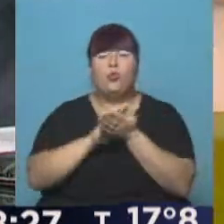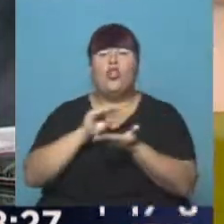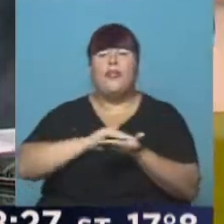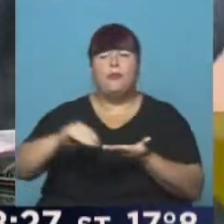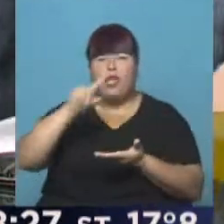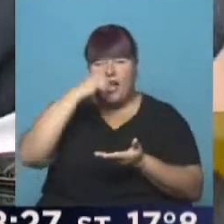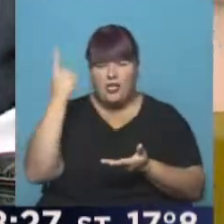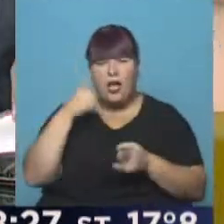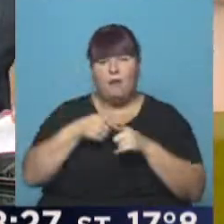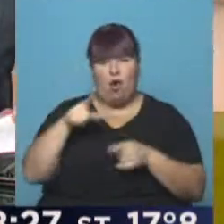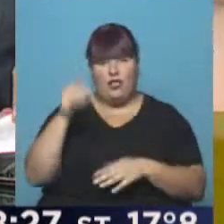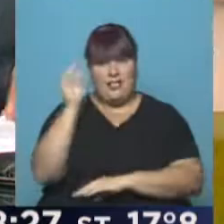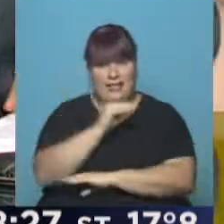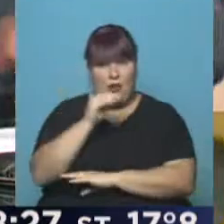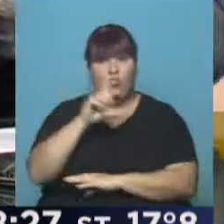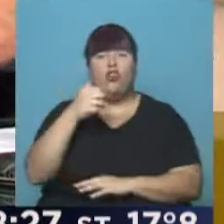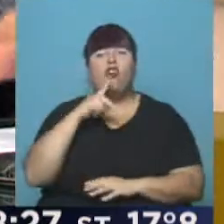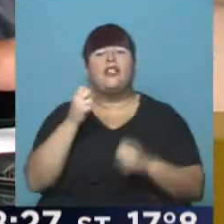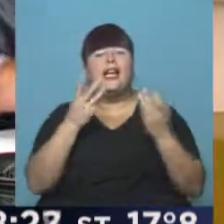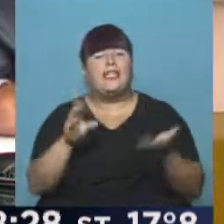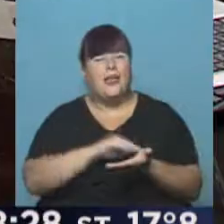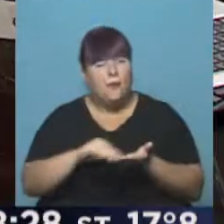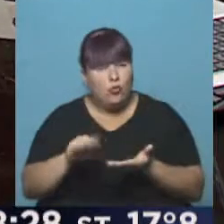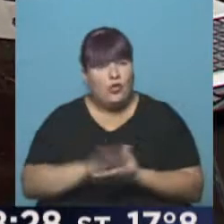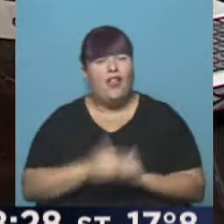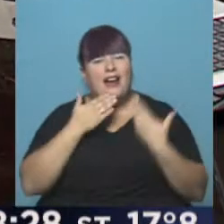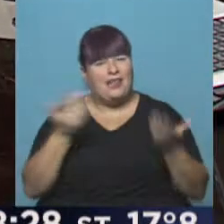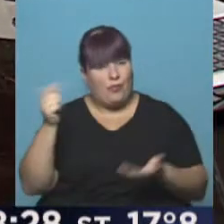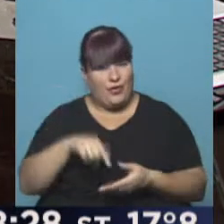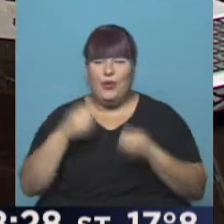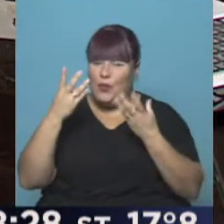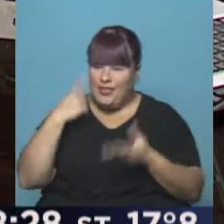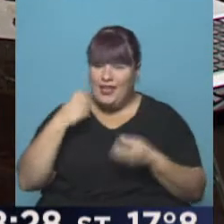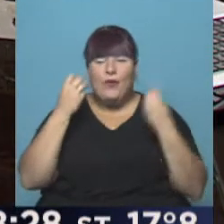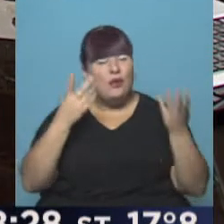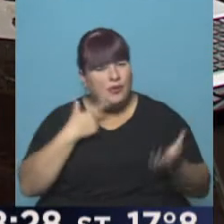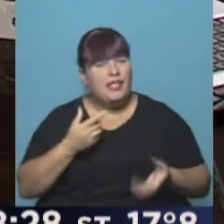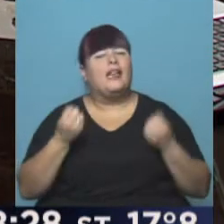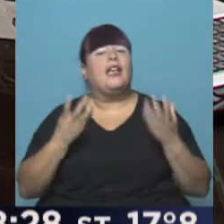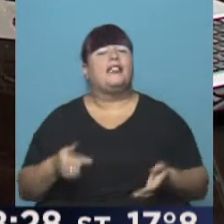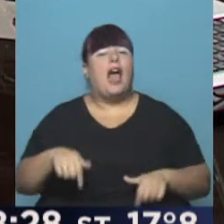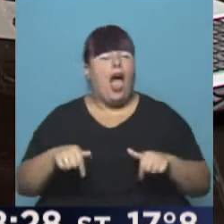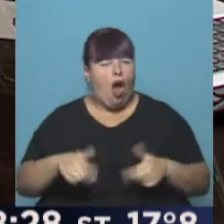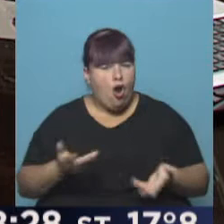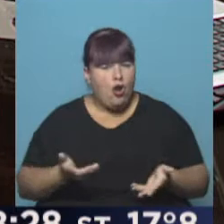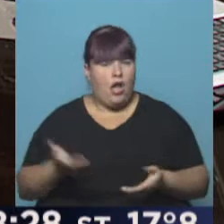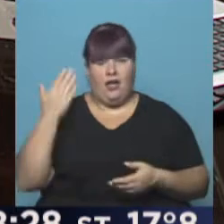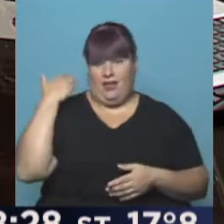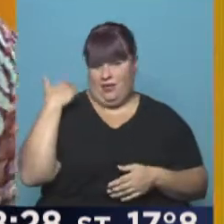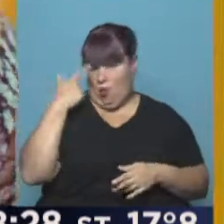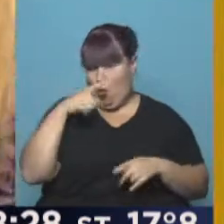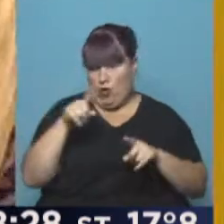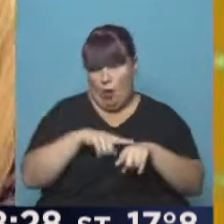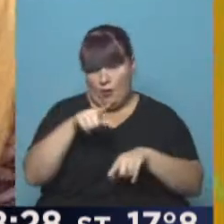diputado nacional por esa provincia eduardo costa como la diputado gracias por venir bueno como estamos ahora en los últimos minutos